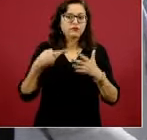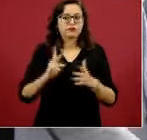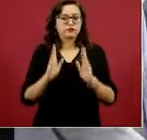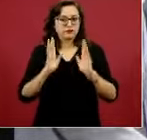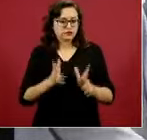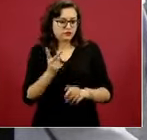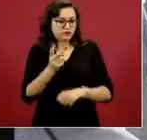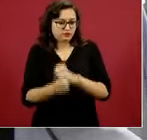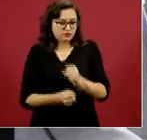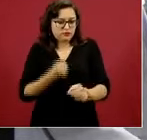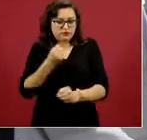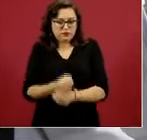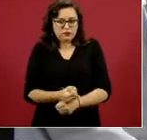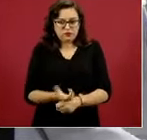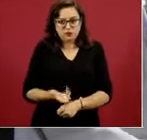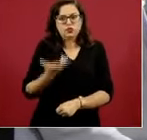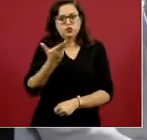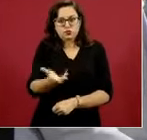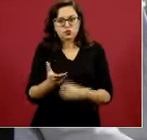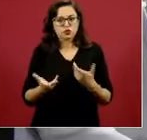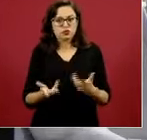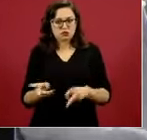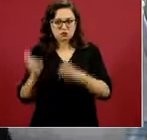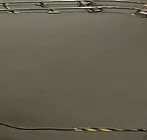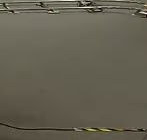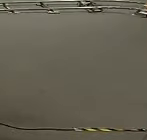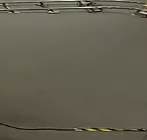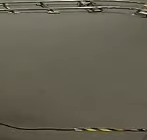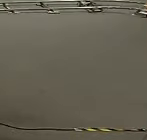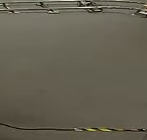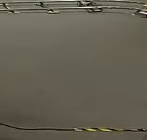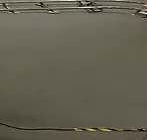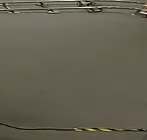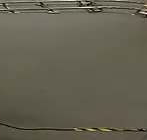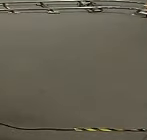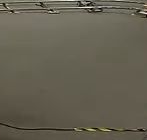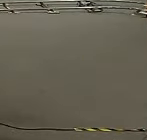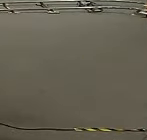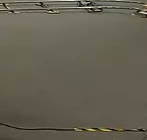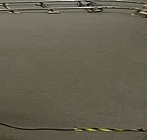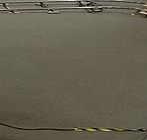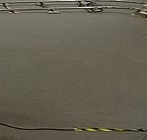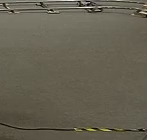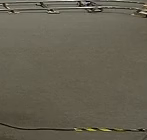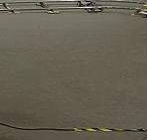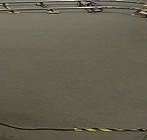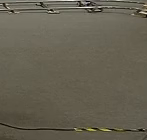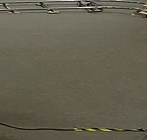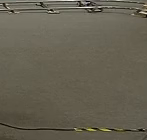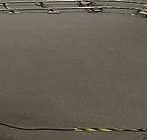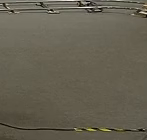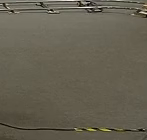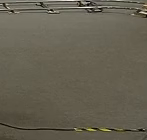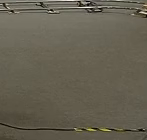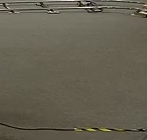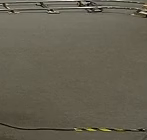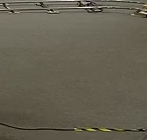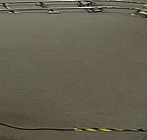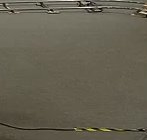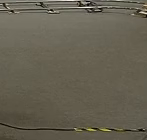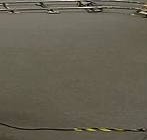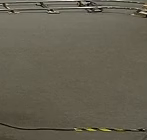¿qué es lo que están haciendo para evitar estos robos? Muchas gracias. La primera pregunta relacionado